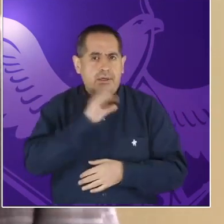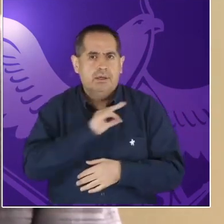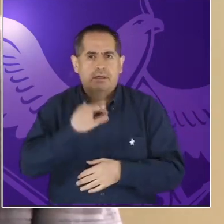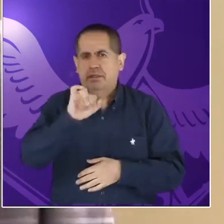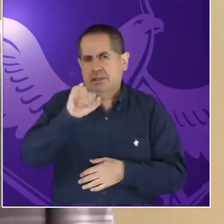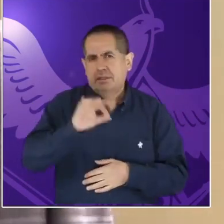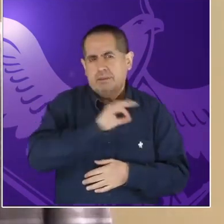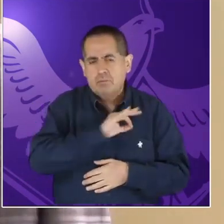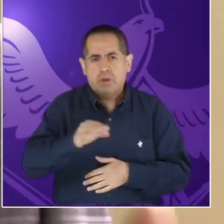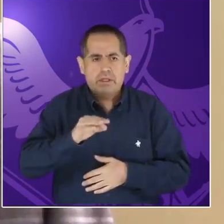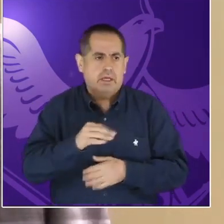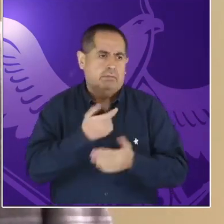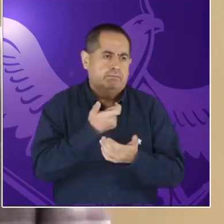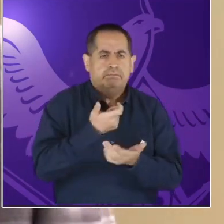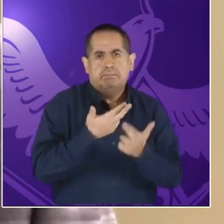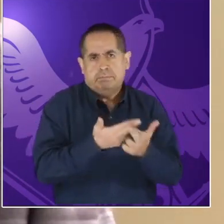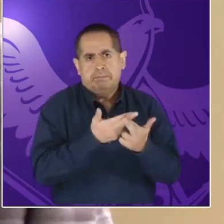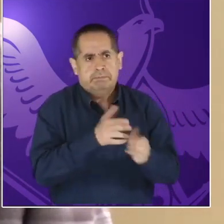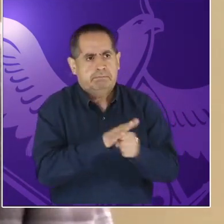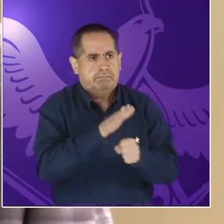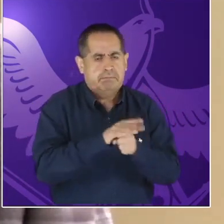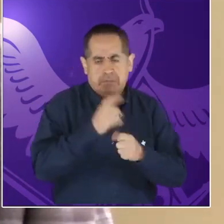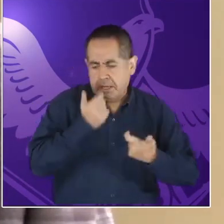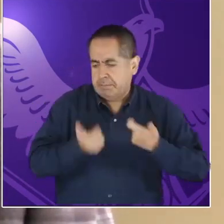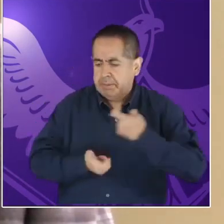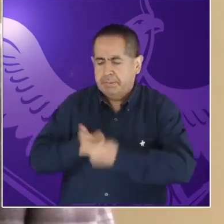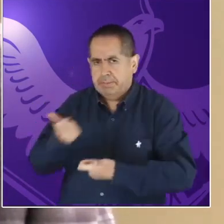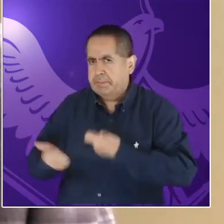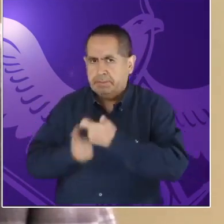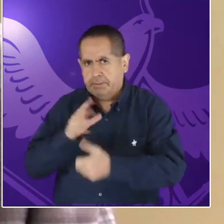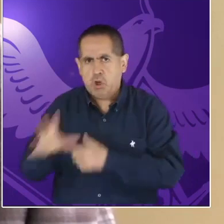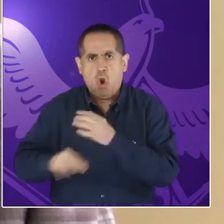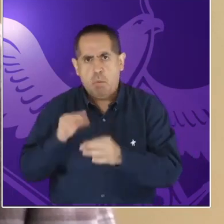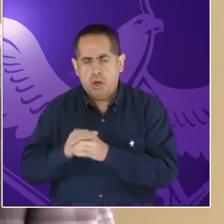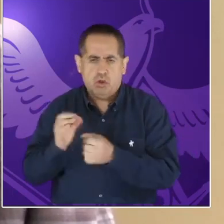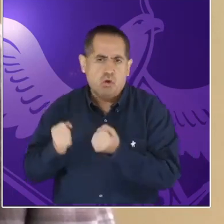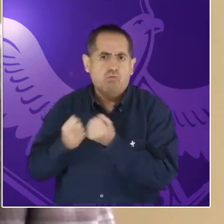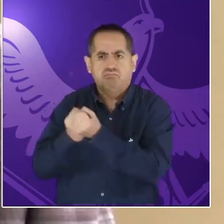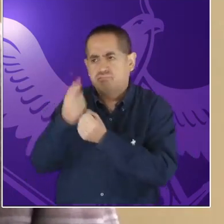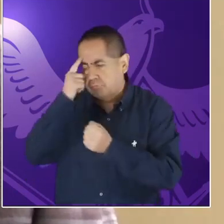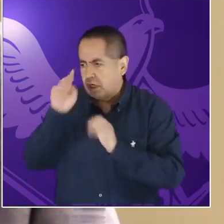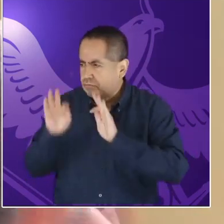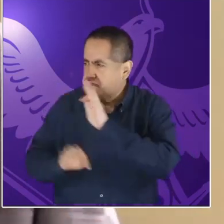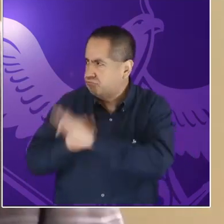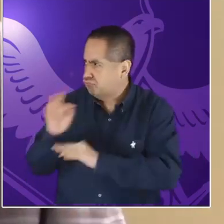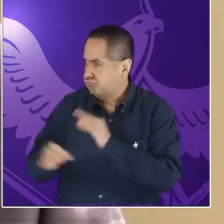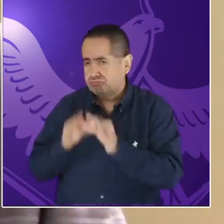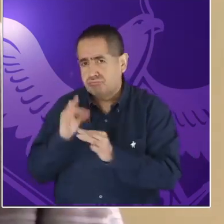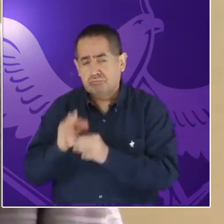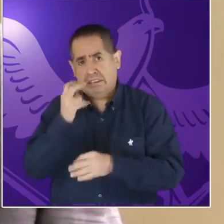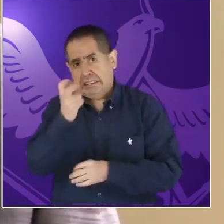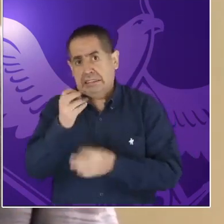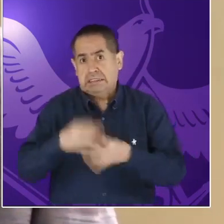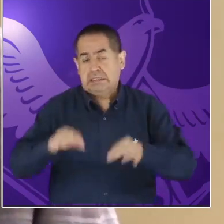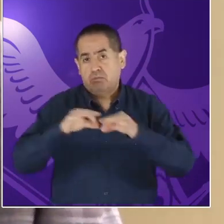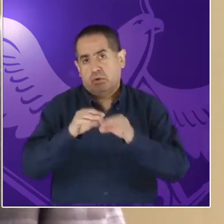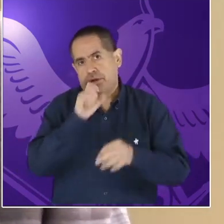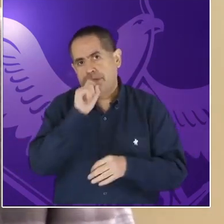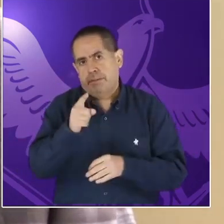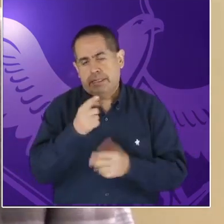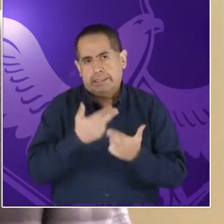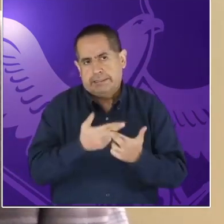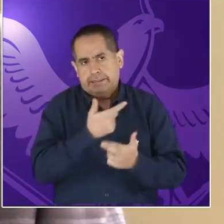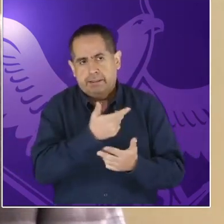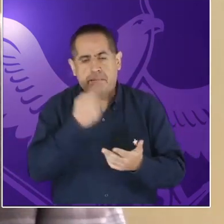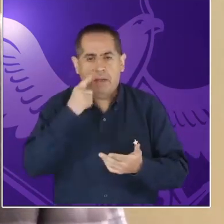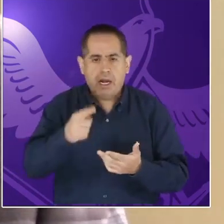dicho, la posibilidad sí de tener pues medios económicos para poder tener una fortaleza en la crianza, y ahí